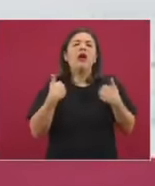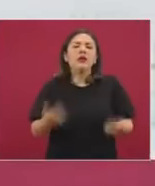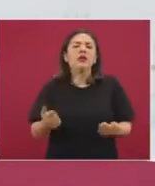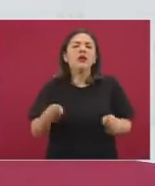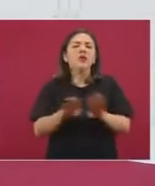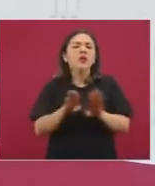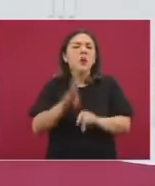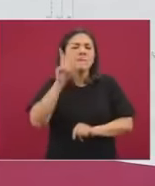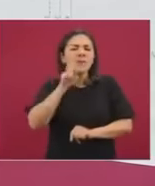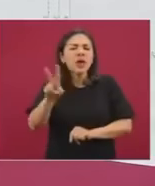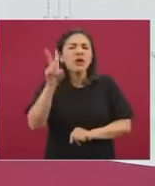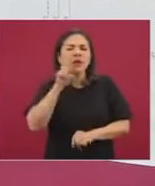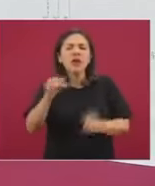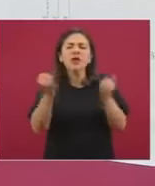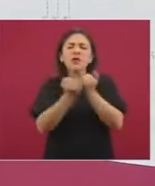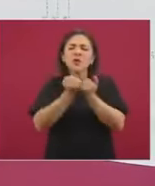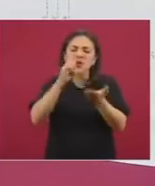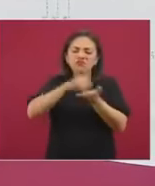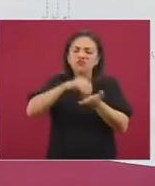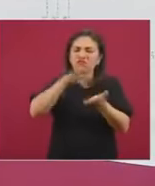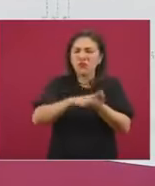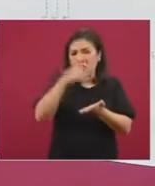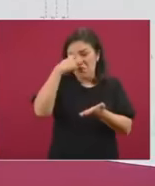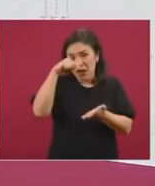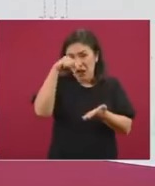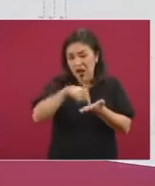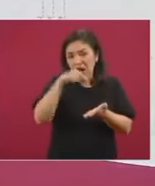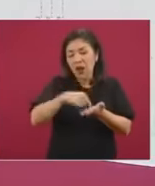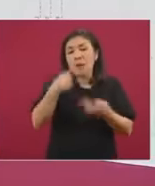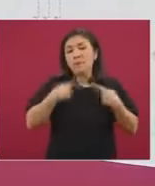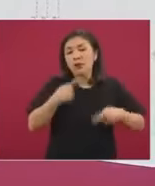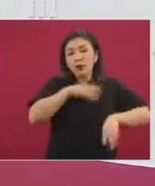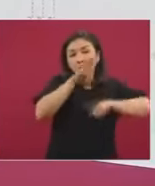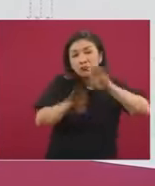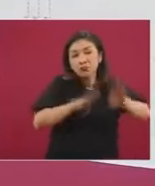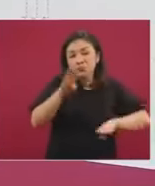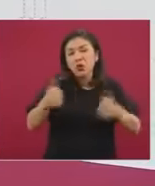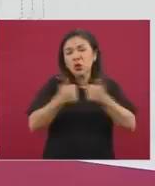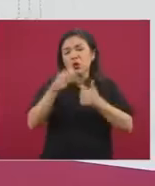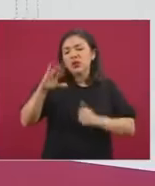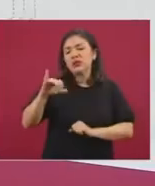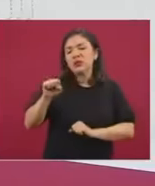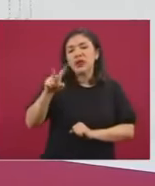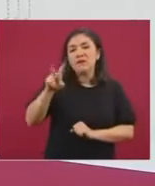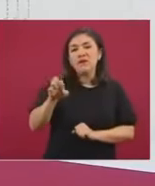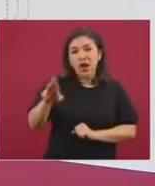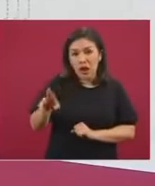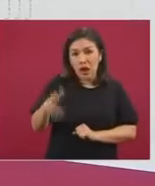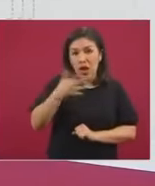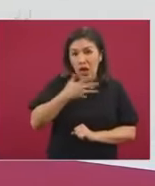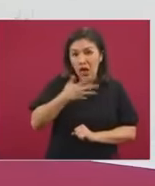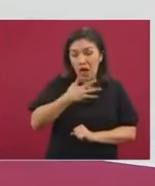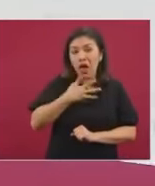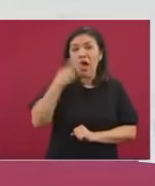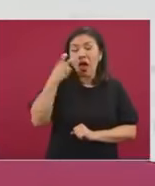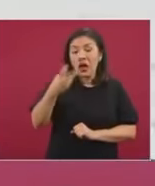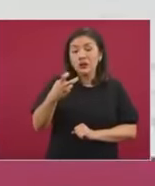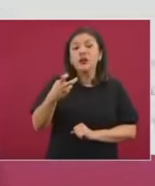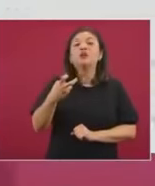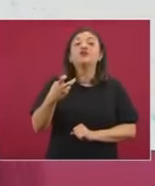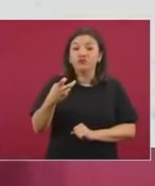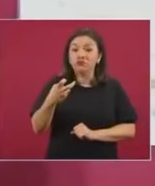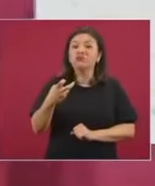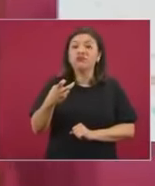se ha visto también en los registros oficiales de mortalidad con el CISBER, la contribución ha